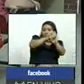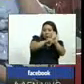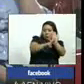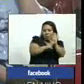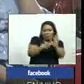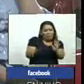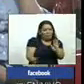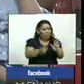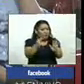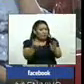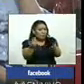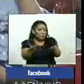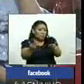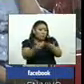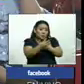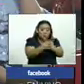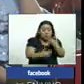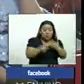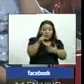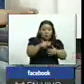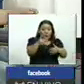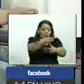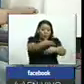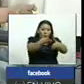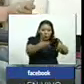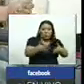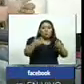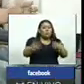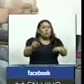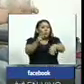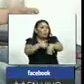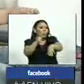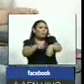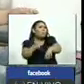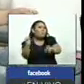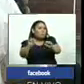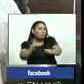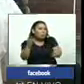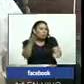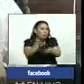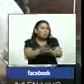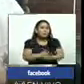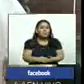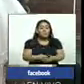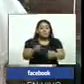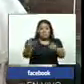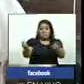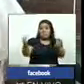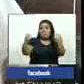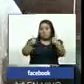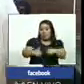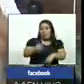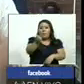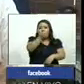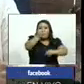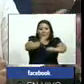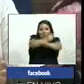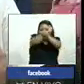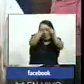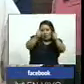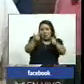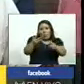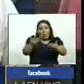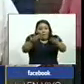son sencillos y el Centro de Sangre de Cruz Roja está abierto en los siguientes horarios. Pueden venir ya desayunados,